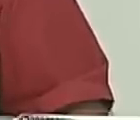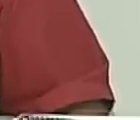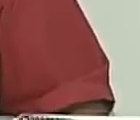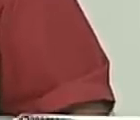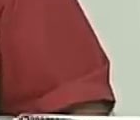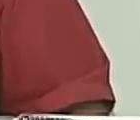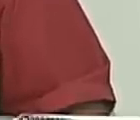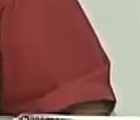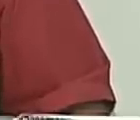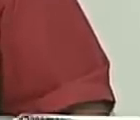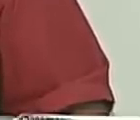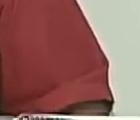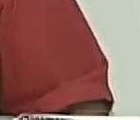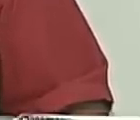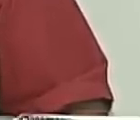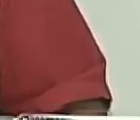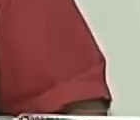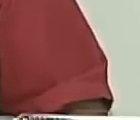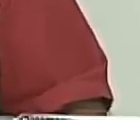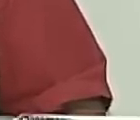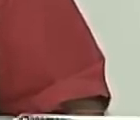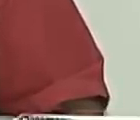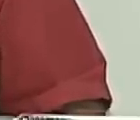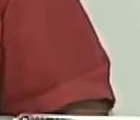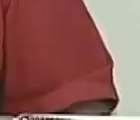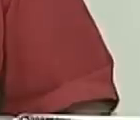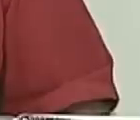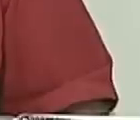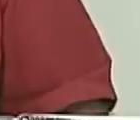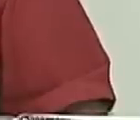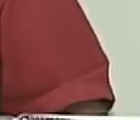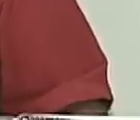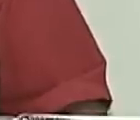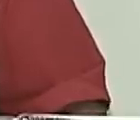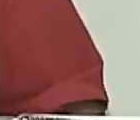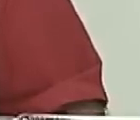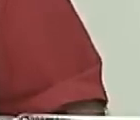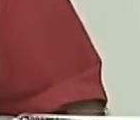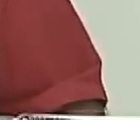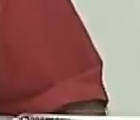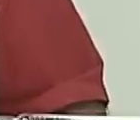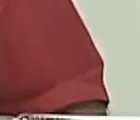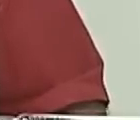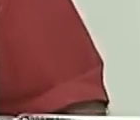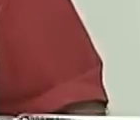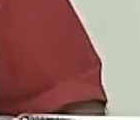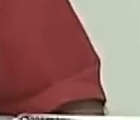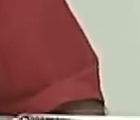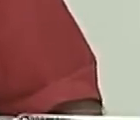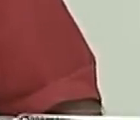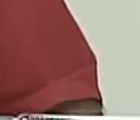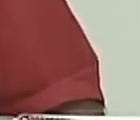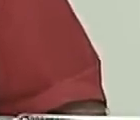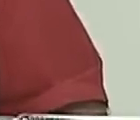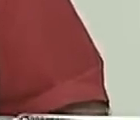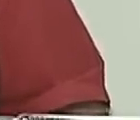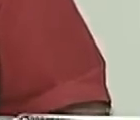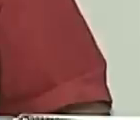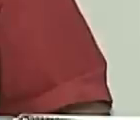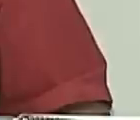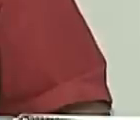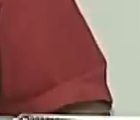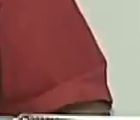Navidad. Dijeron, no, no hay Navidad este año. Son los mismos de la amargura. Son los mismos que